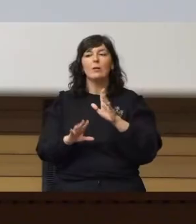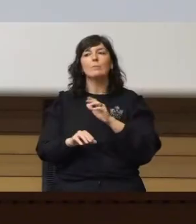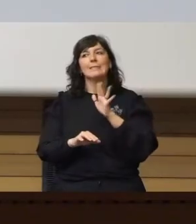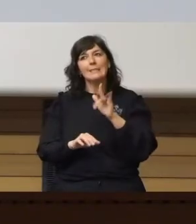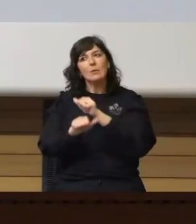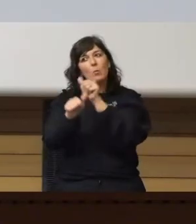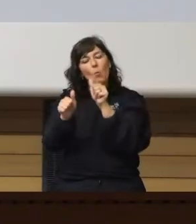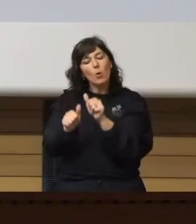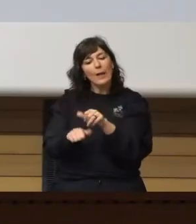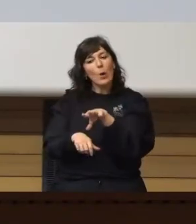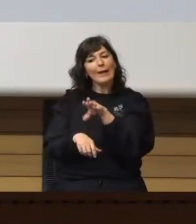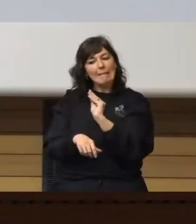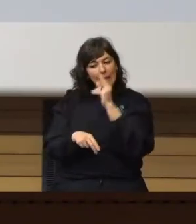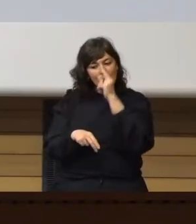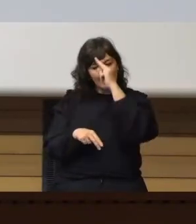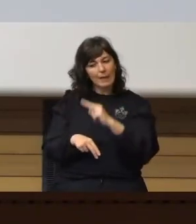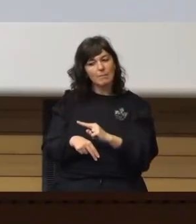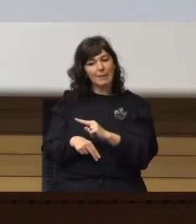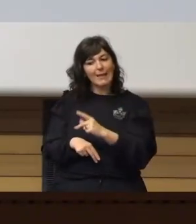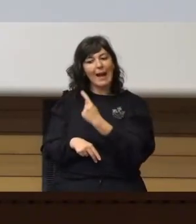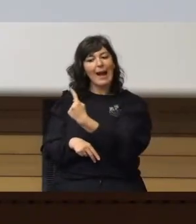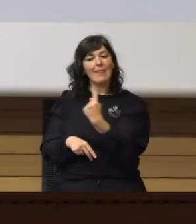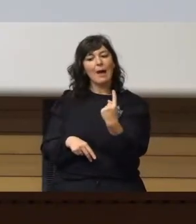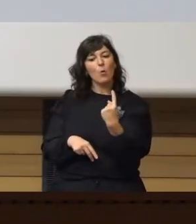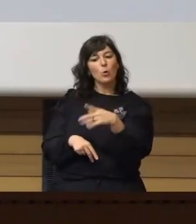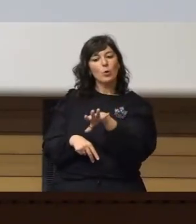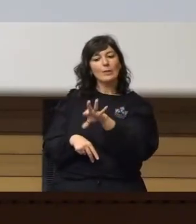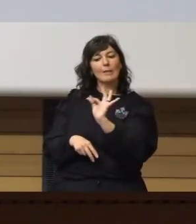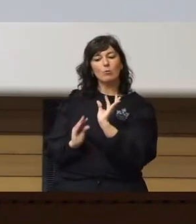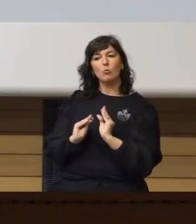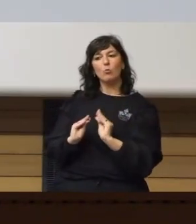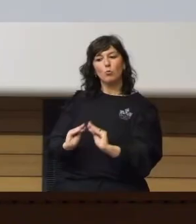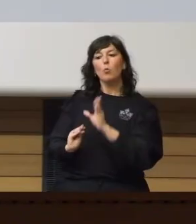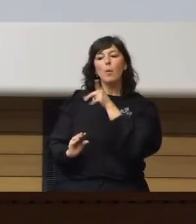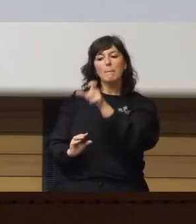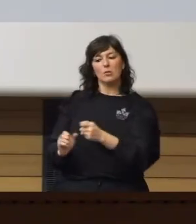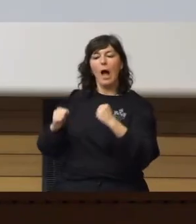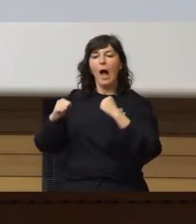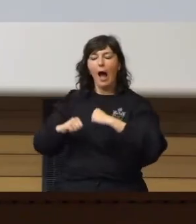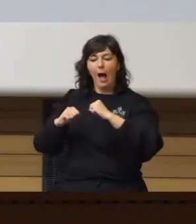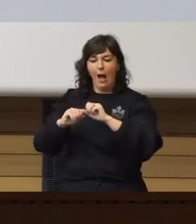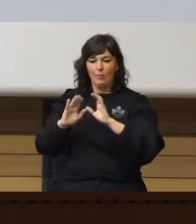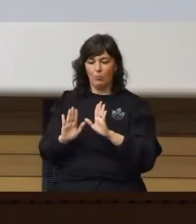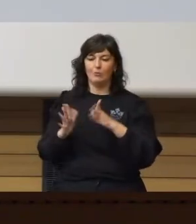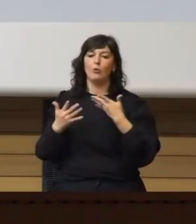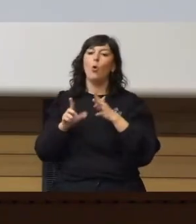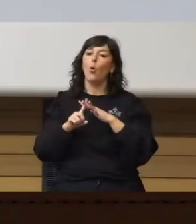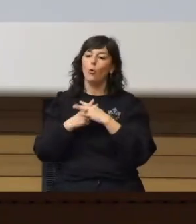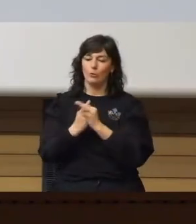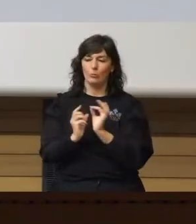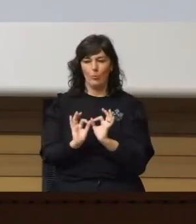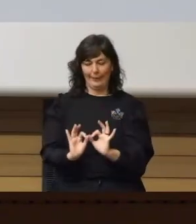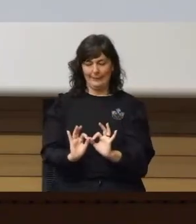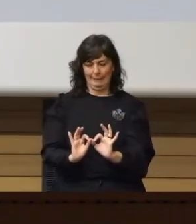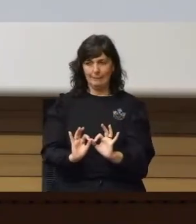y respeta la decisión individualizada de una persona adulta. ¿Vale? Entonces, eso es un poco el contexto.